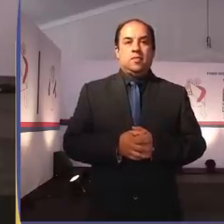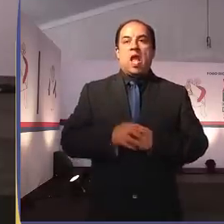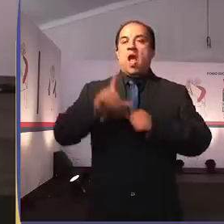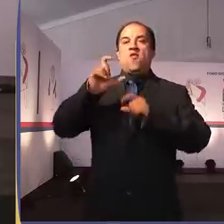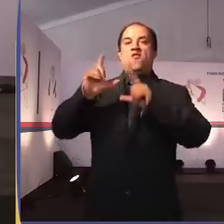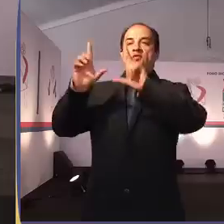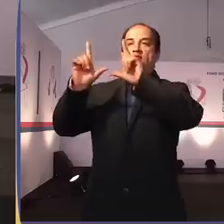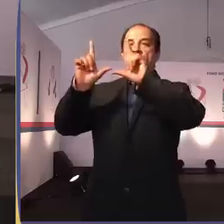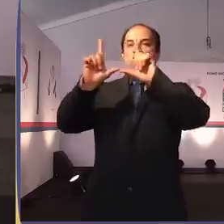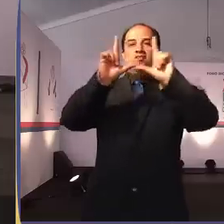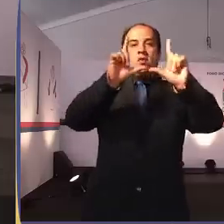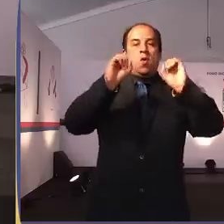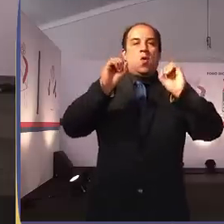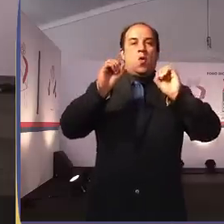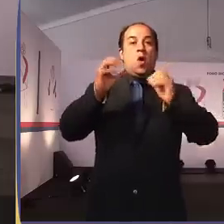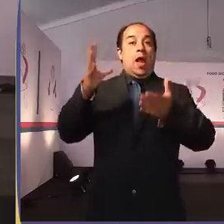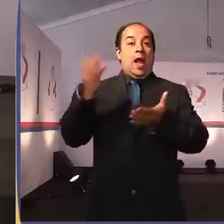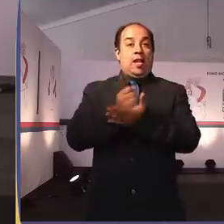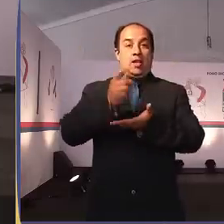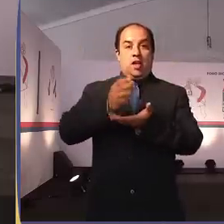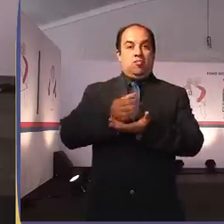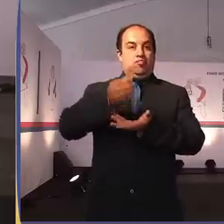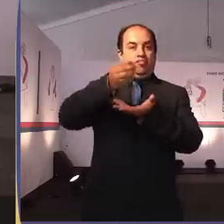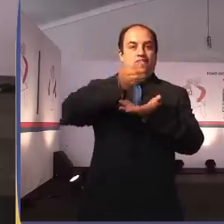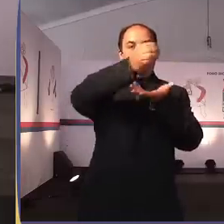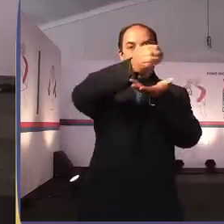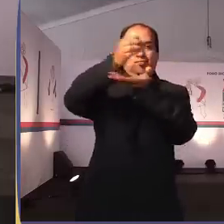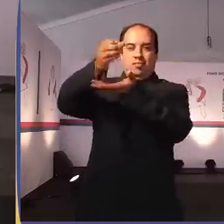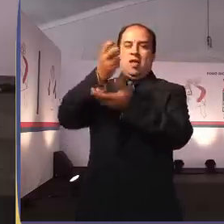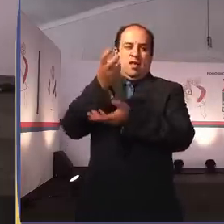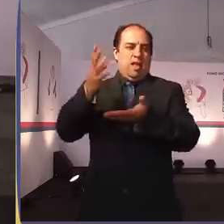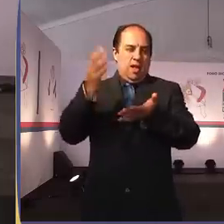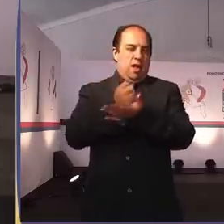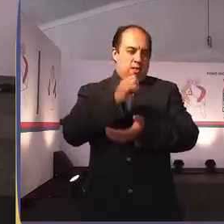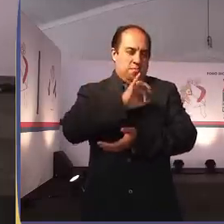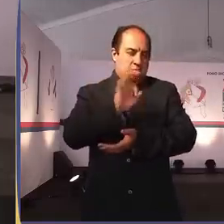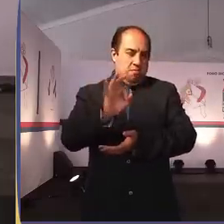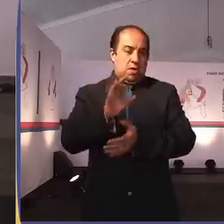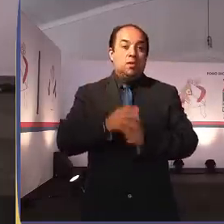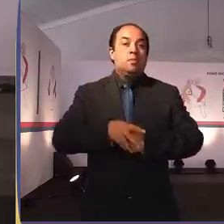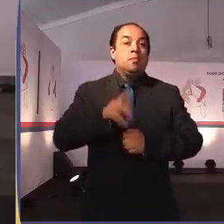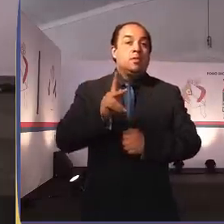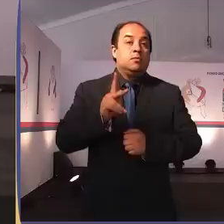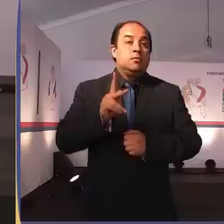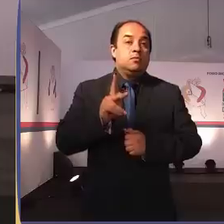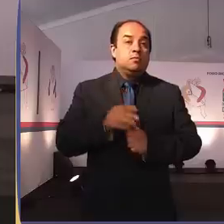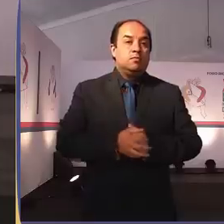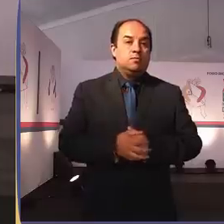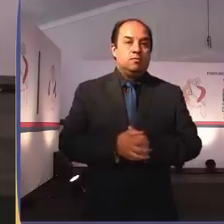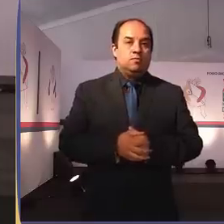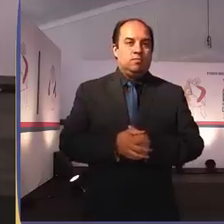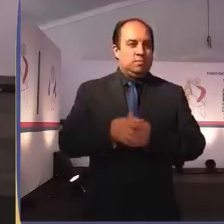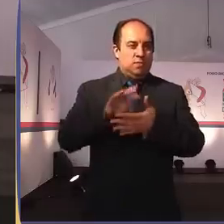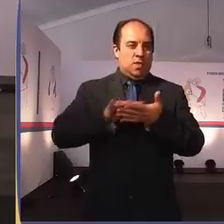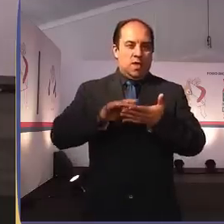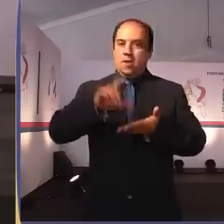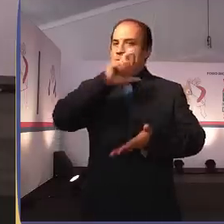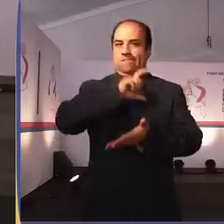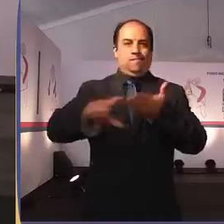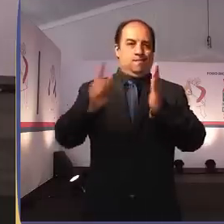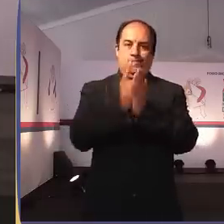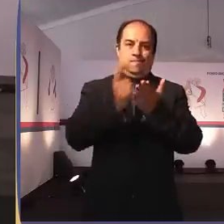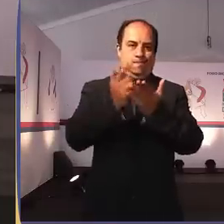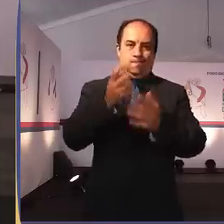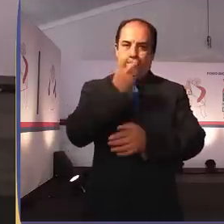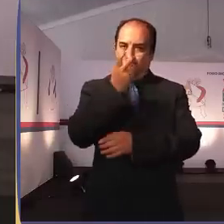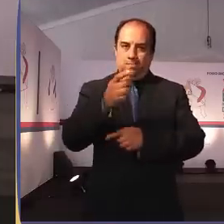portarretratos o nuestros trofeos. Los trofeos sí, porque son pues nuestras glorias, ¿no? No, no, de verdad, no lean, pero además no compren libros, o sea,